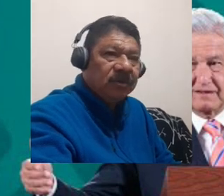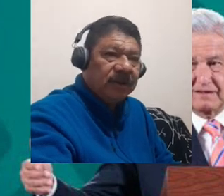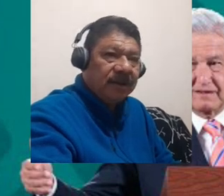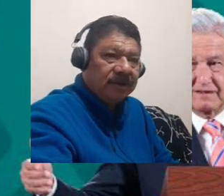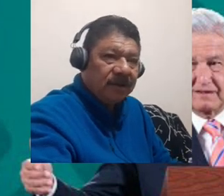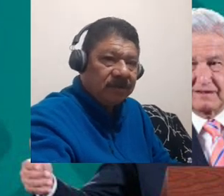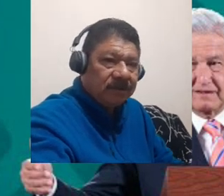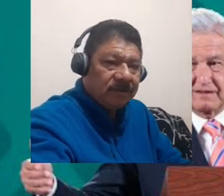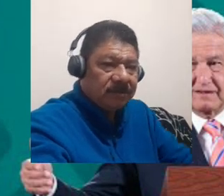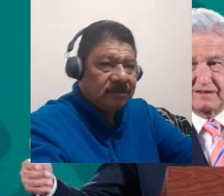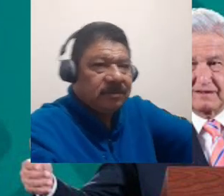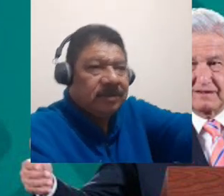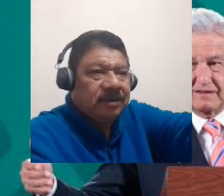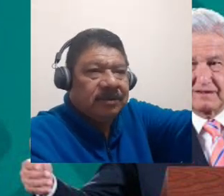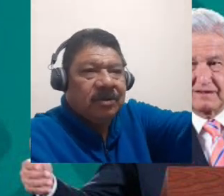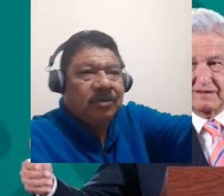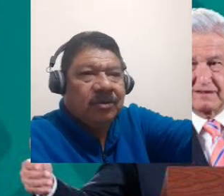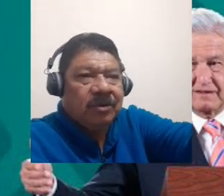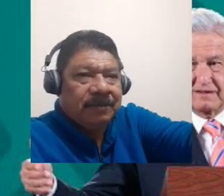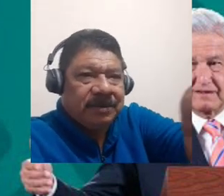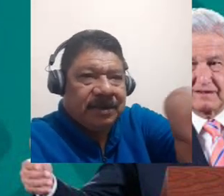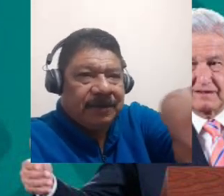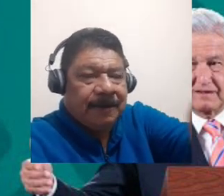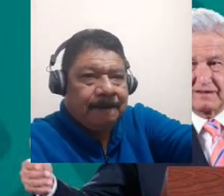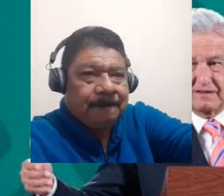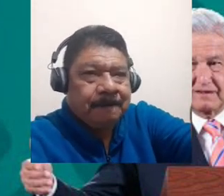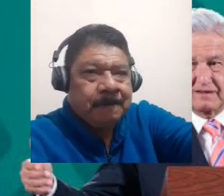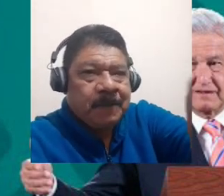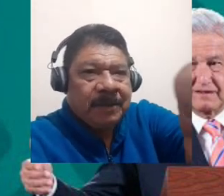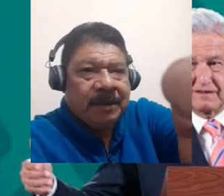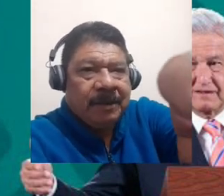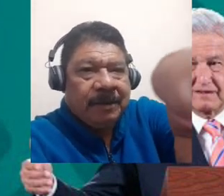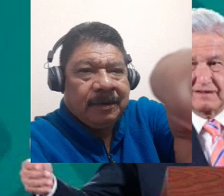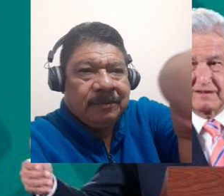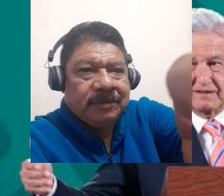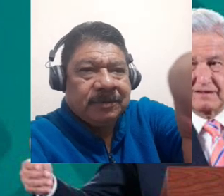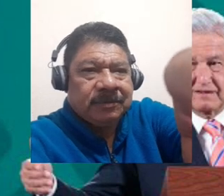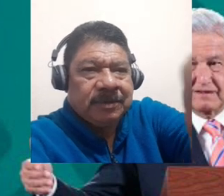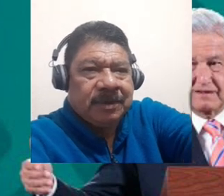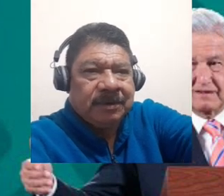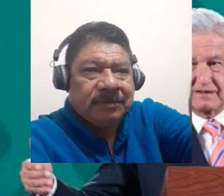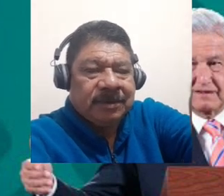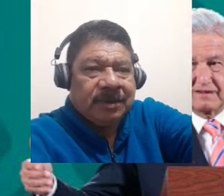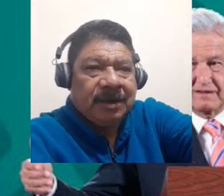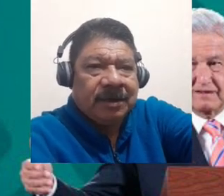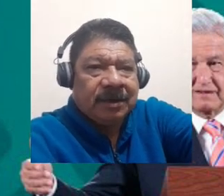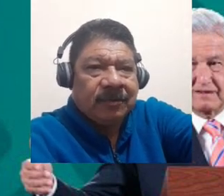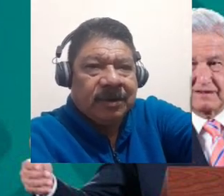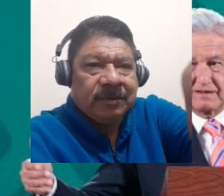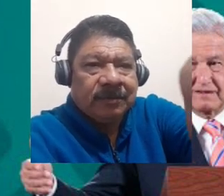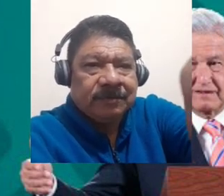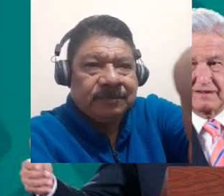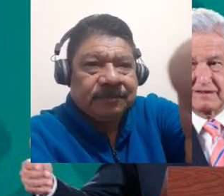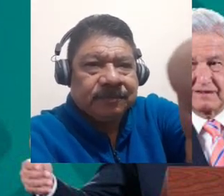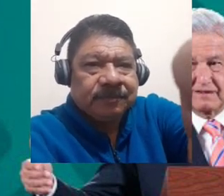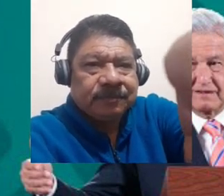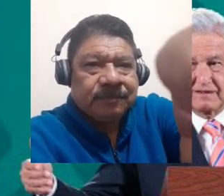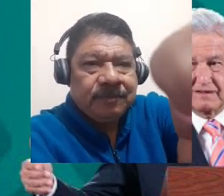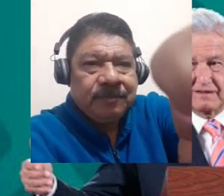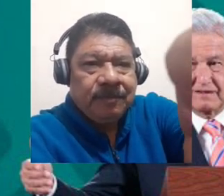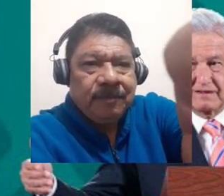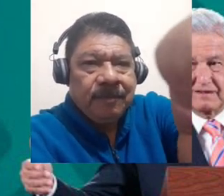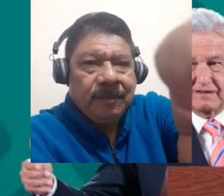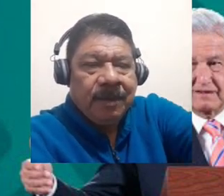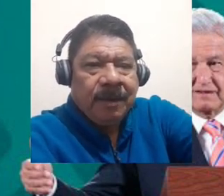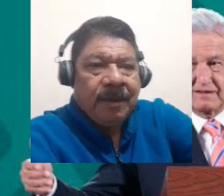el pulso de la salud con el doctor Hugo López Gatell. Vamos a escuchar, vamos a quitar el recuadro.